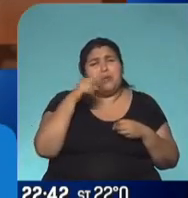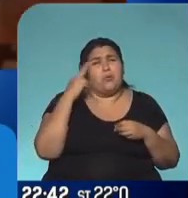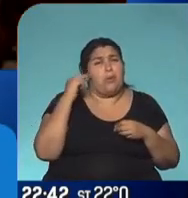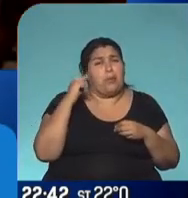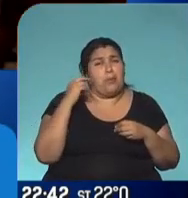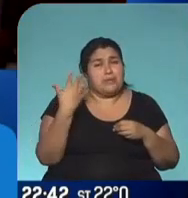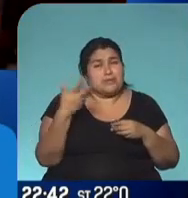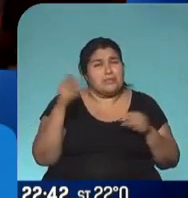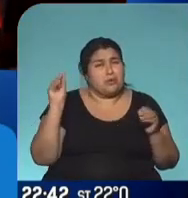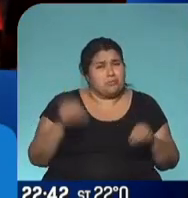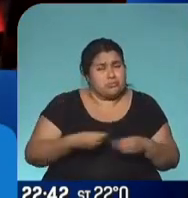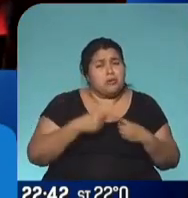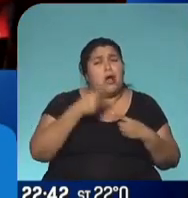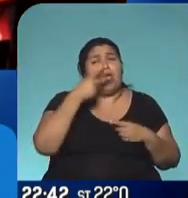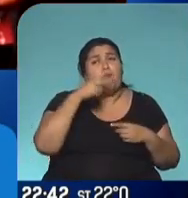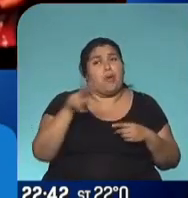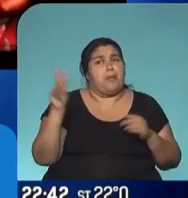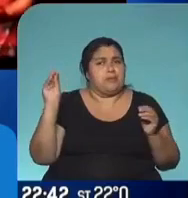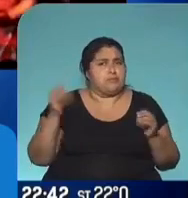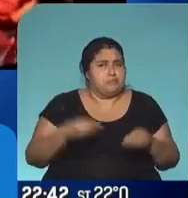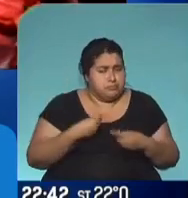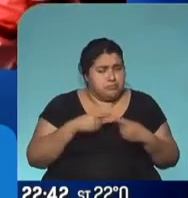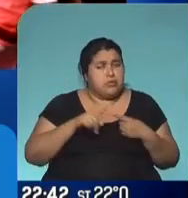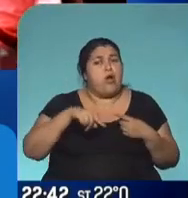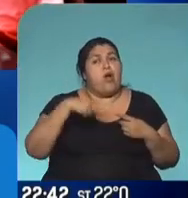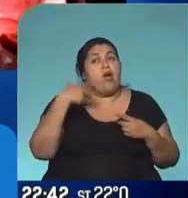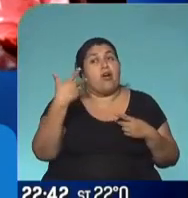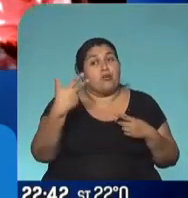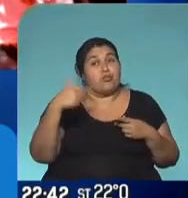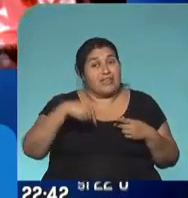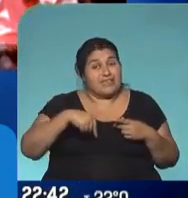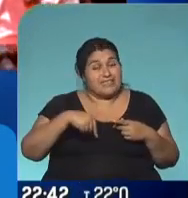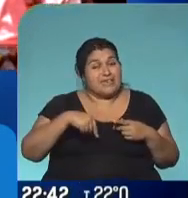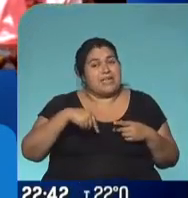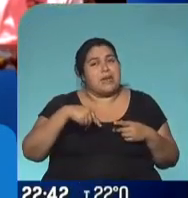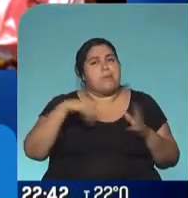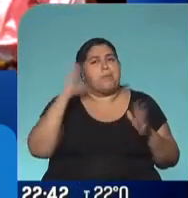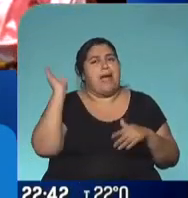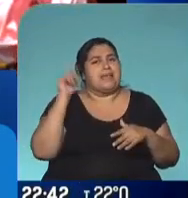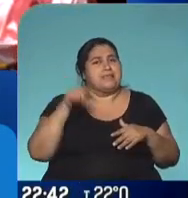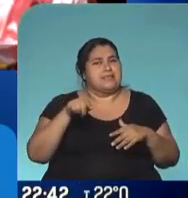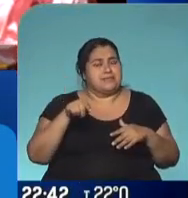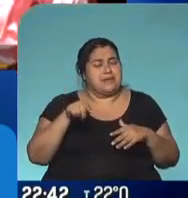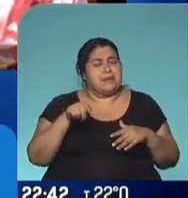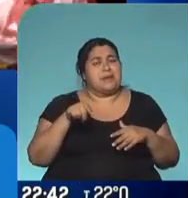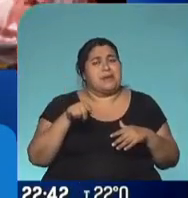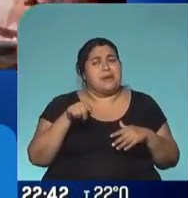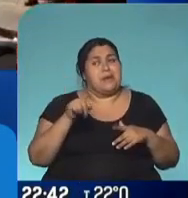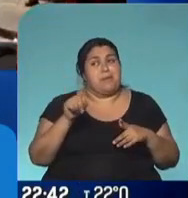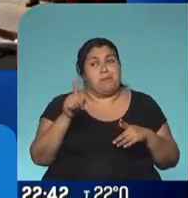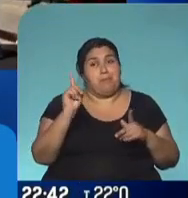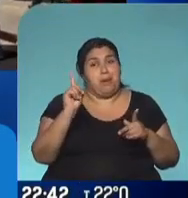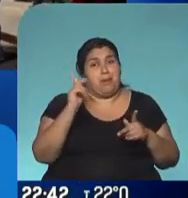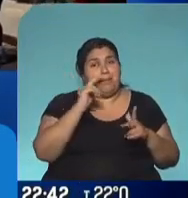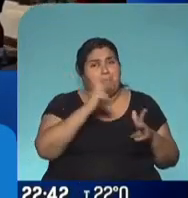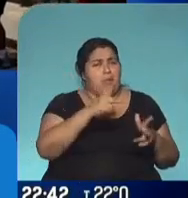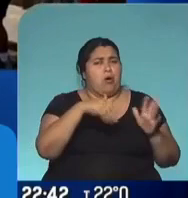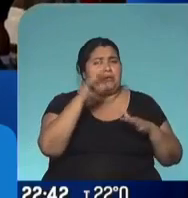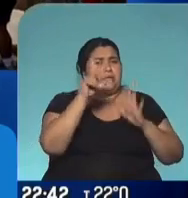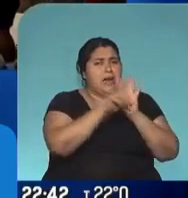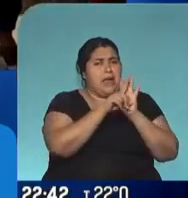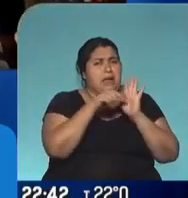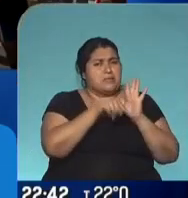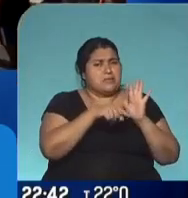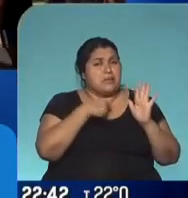en el 2000 Sarkozy. Es el tercer intento fuerte tiene. Decías bien, la madre de todas las reformas para el